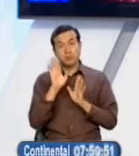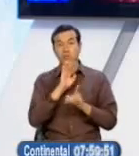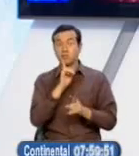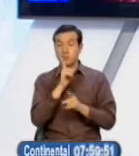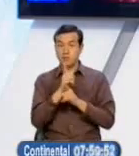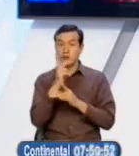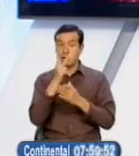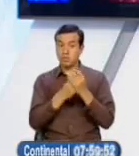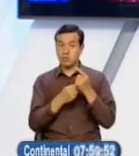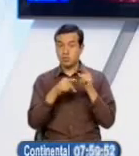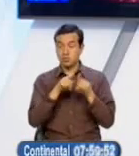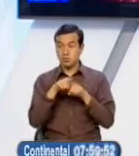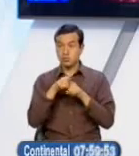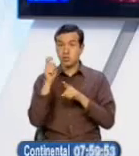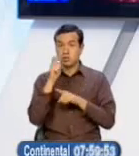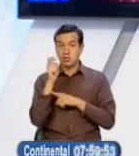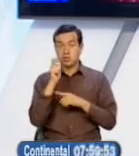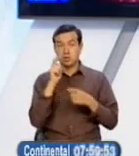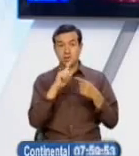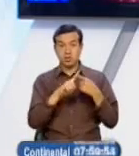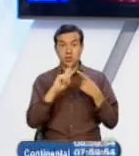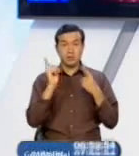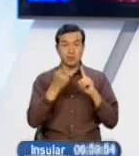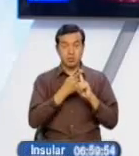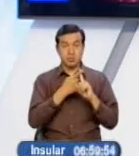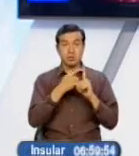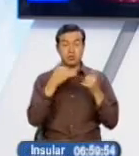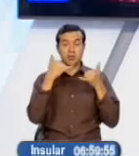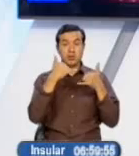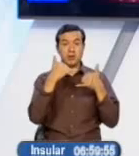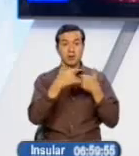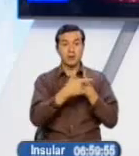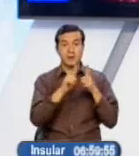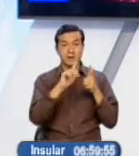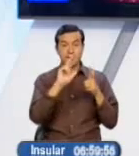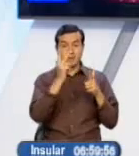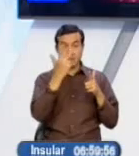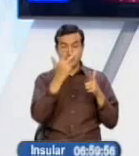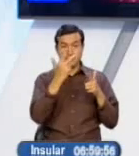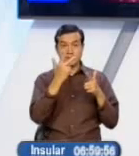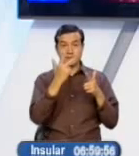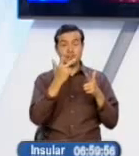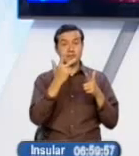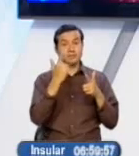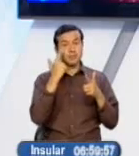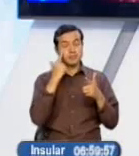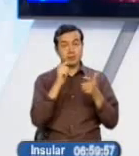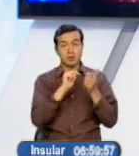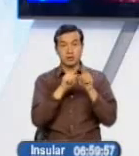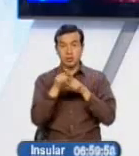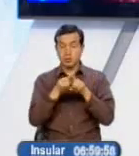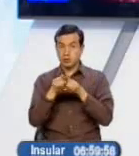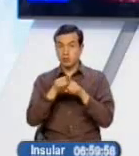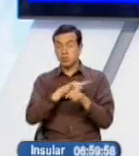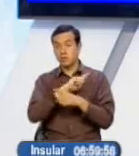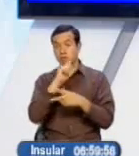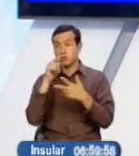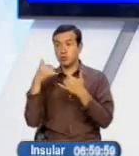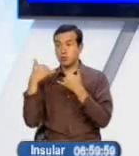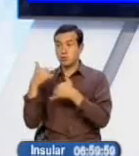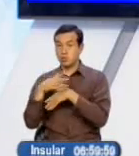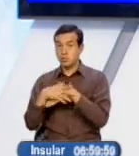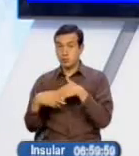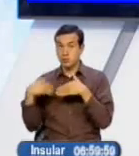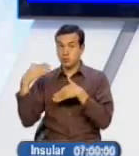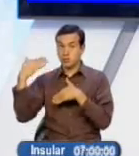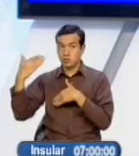llegue a participar en ambas es que en la primera fase de la Copa Libertadores quede tercero y tenga que pasar a disputar la Copa Sudamericana